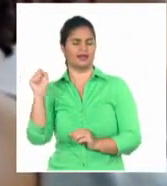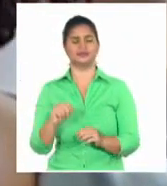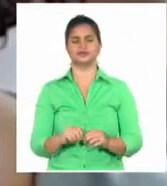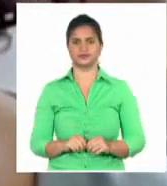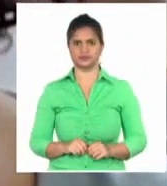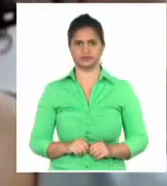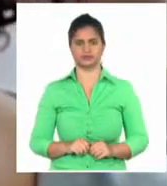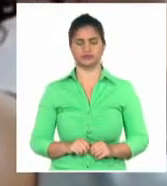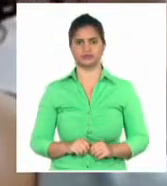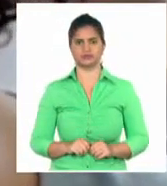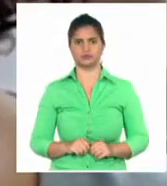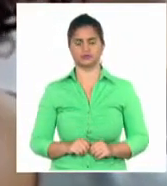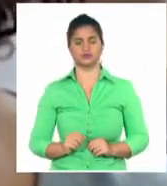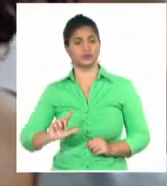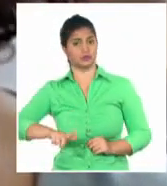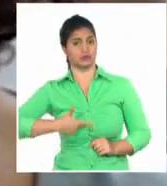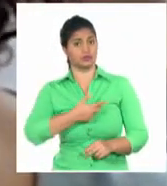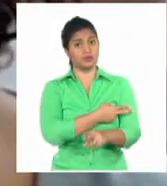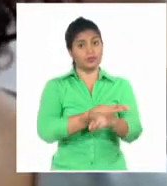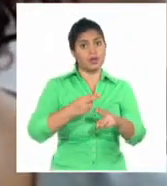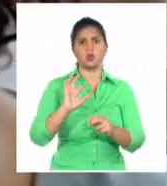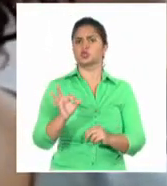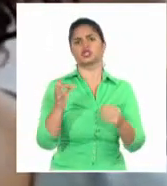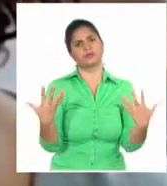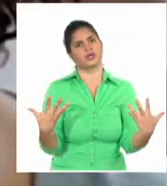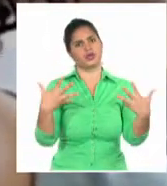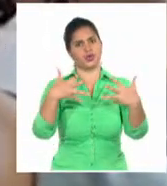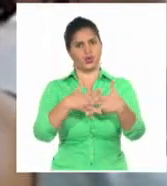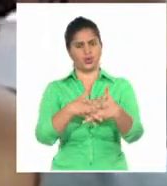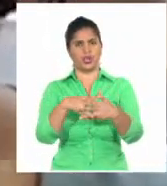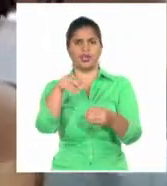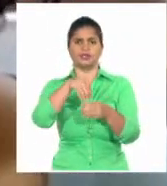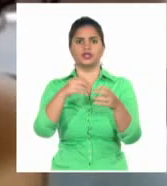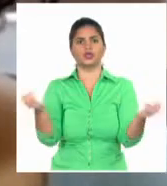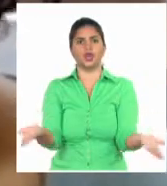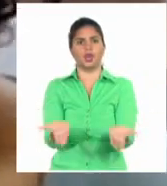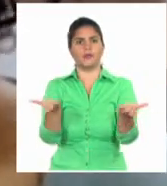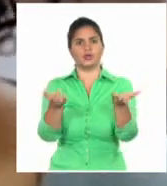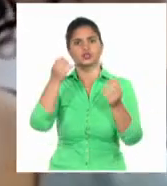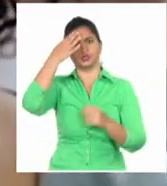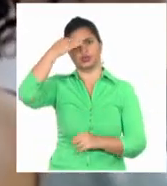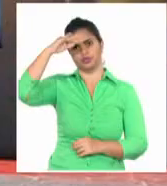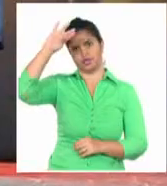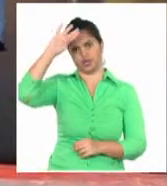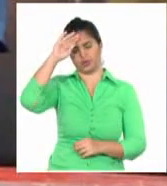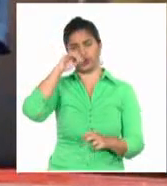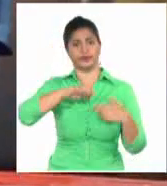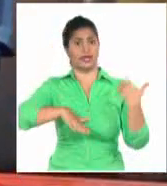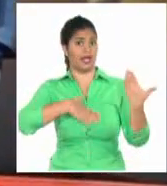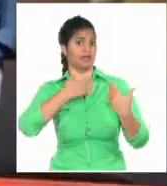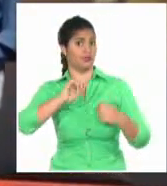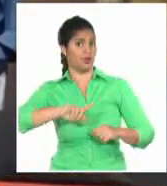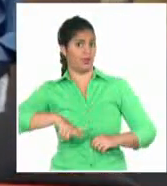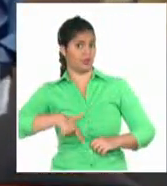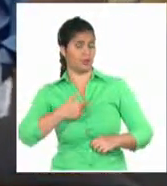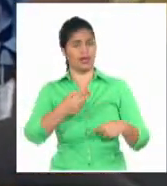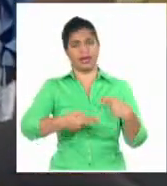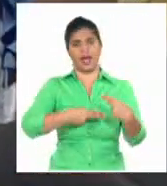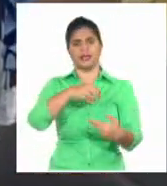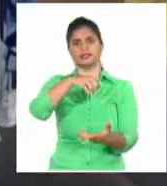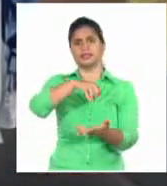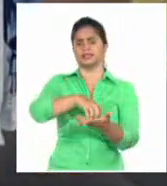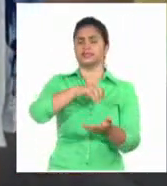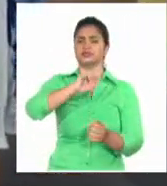historia y el proceso de formación y desarrollo de la nación. Como parte de la ceremonia celebrada en el Centro Cultural de